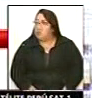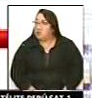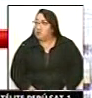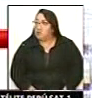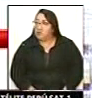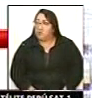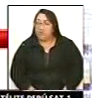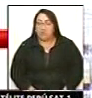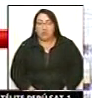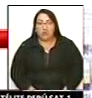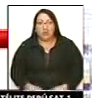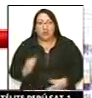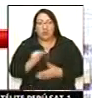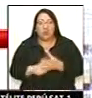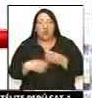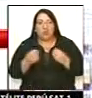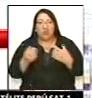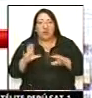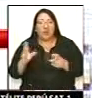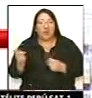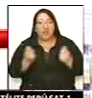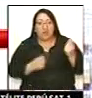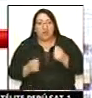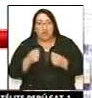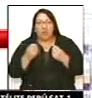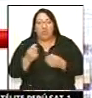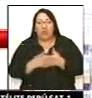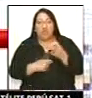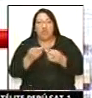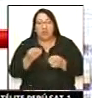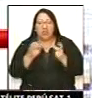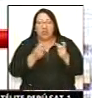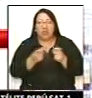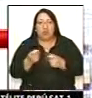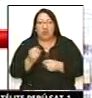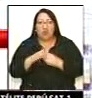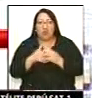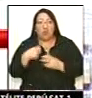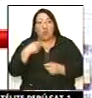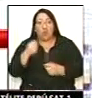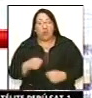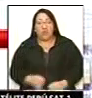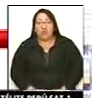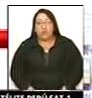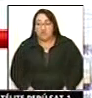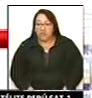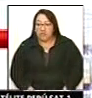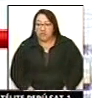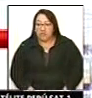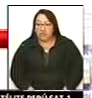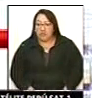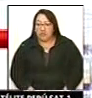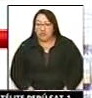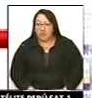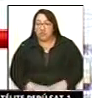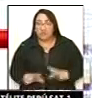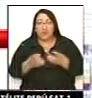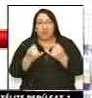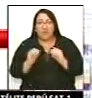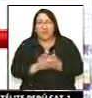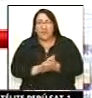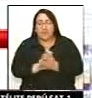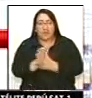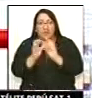dura respecto de cómo es que se ha administrado, cómo es que se ha controlado a los jueces. No hay un solo dato, cero.